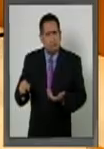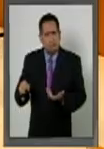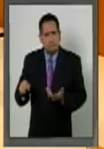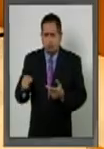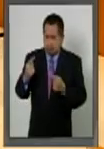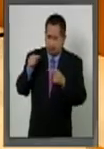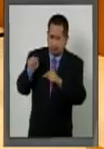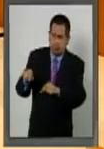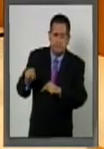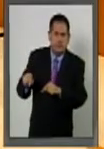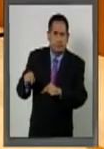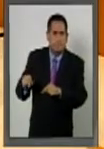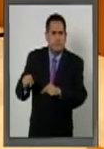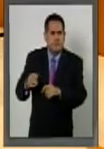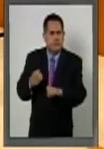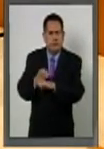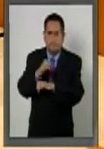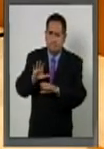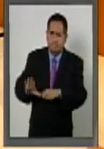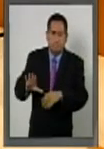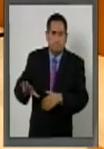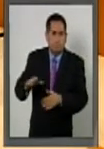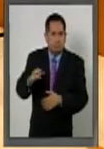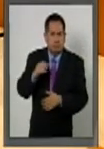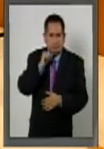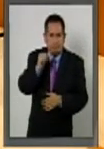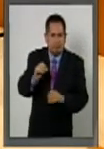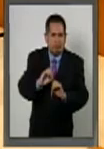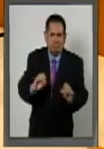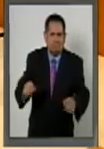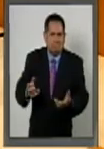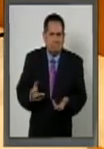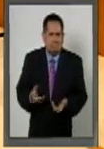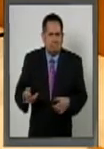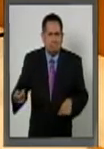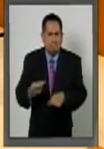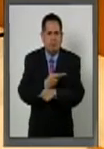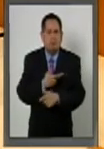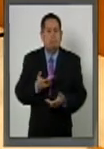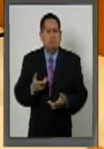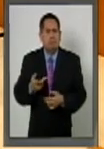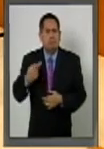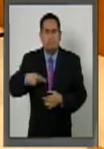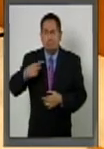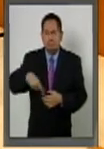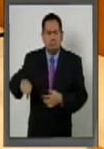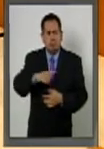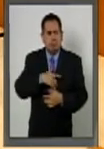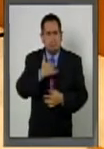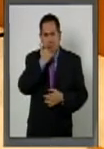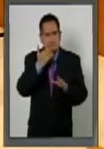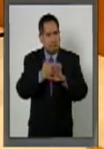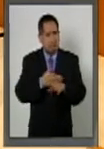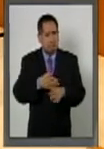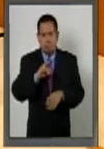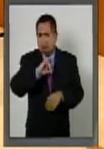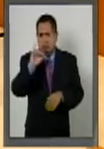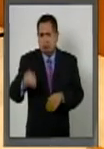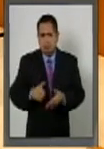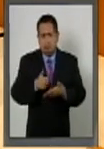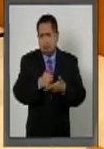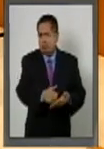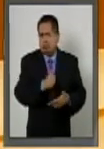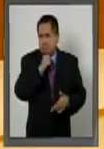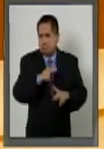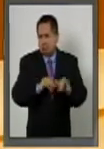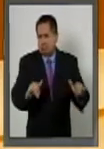para ese estado y que finalmente pues las personas afectadas nunca fueron